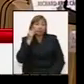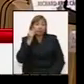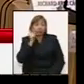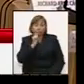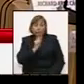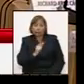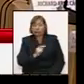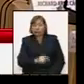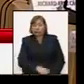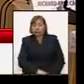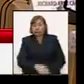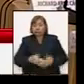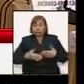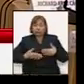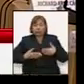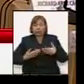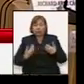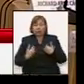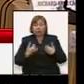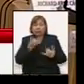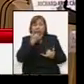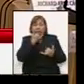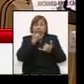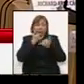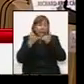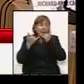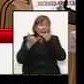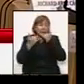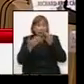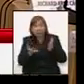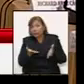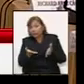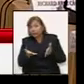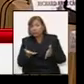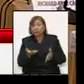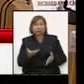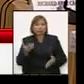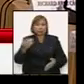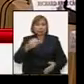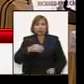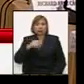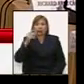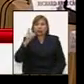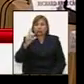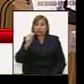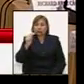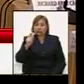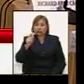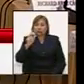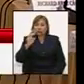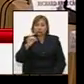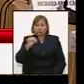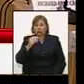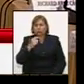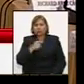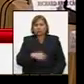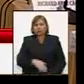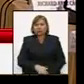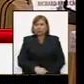suyo, podrían tener dificultades con el presidente García? Personal que